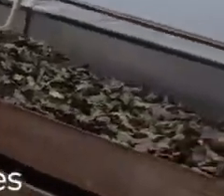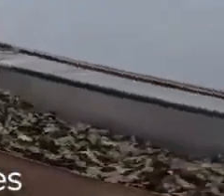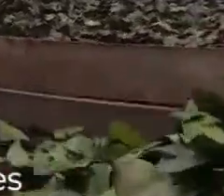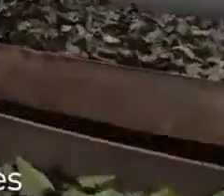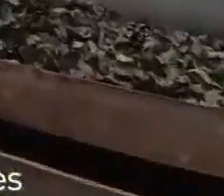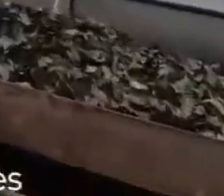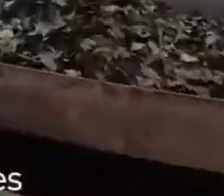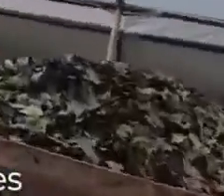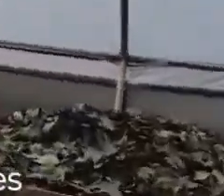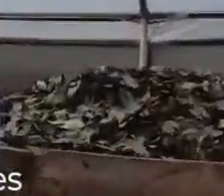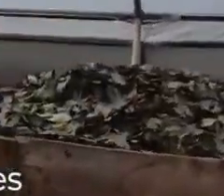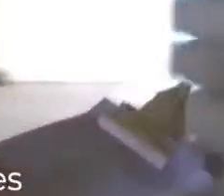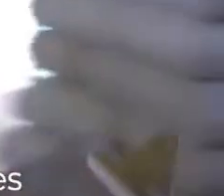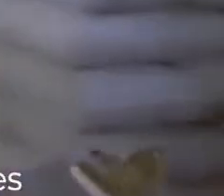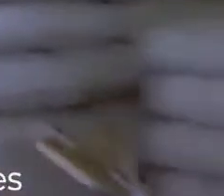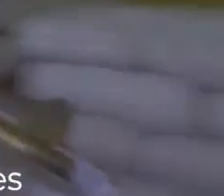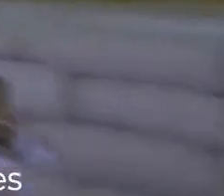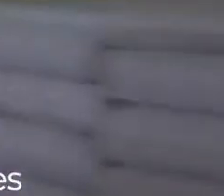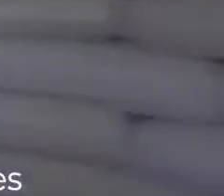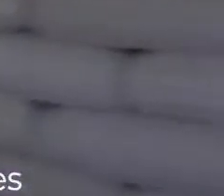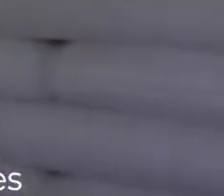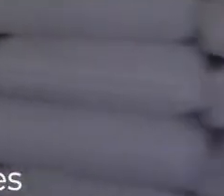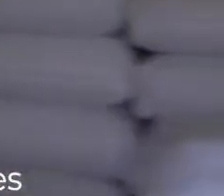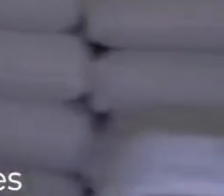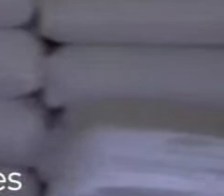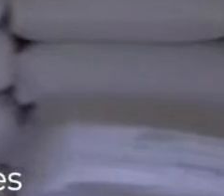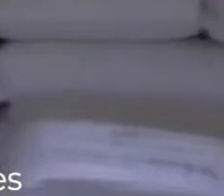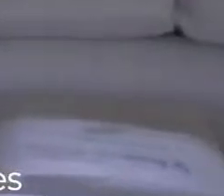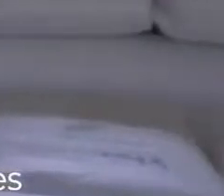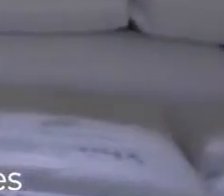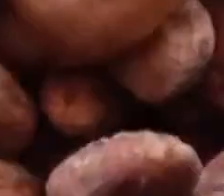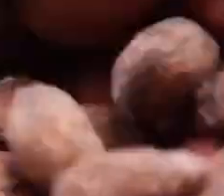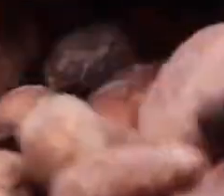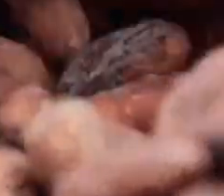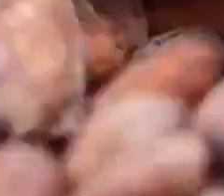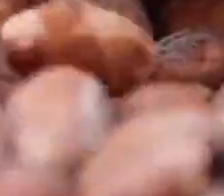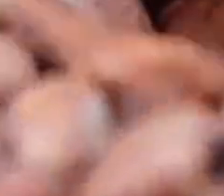de procesos de certificación agroecológica y de garantía local.